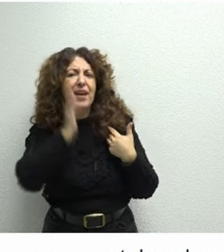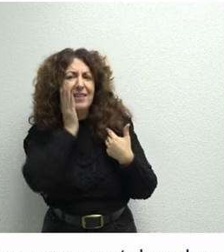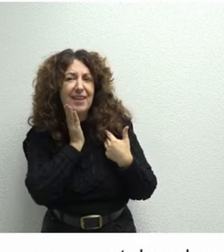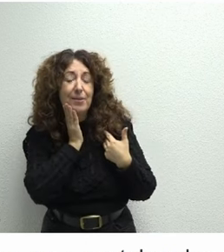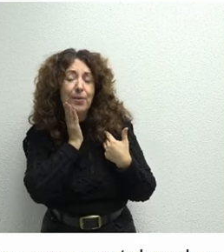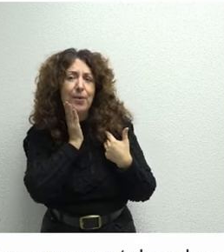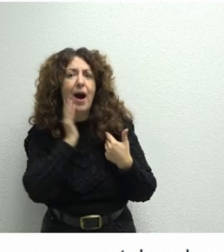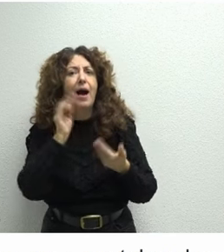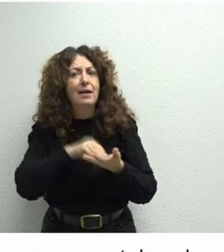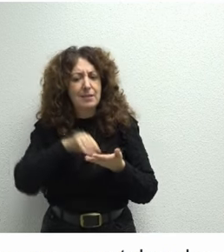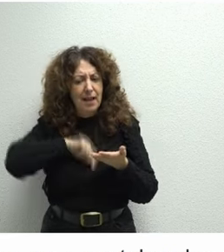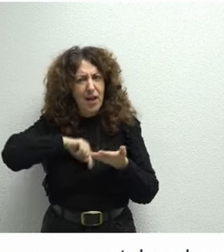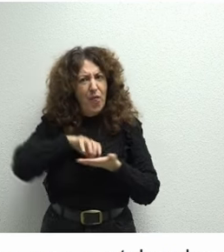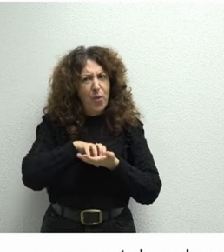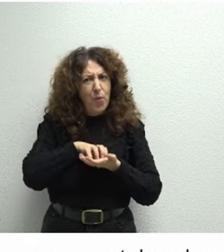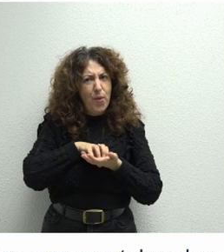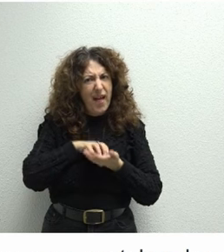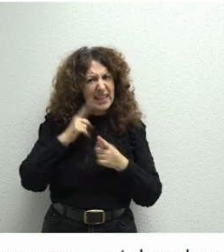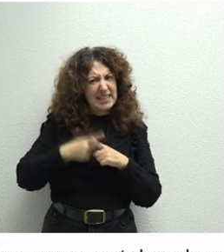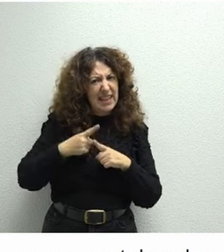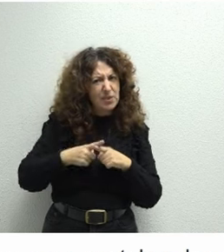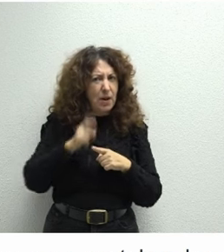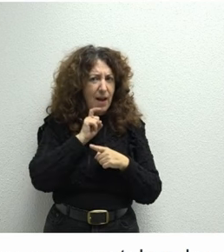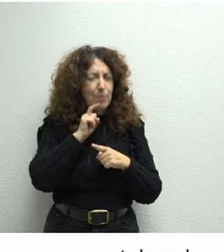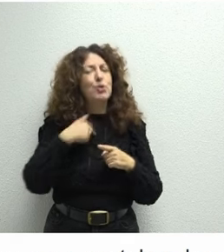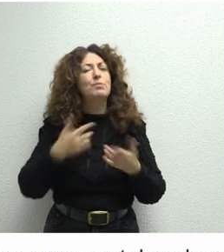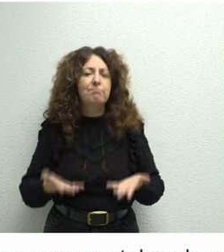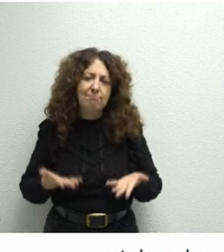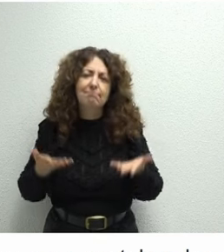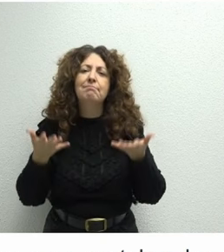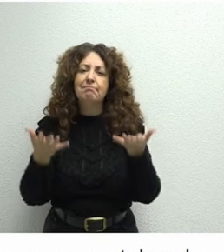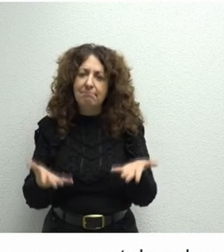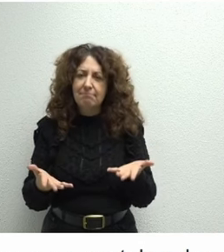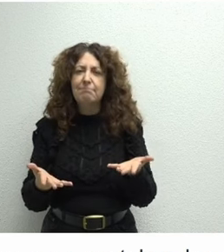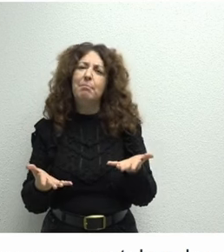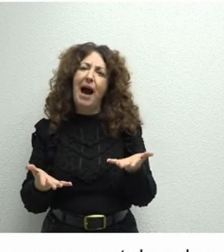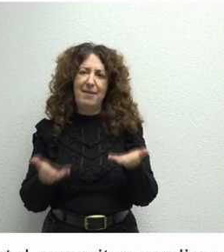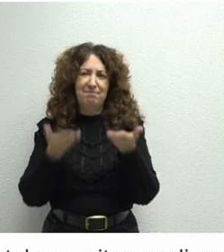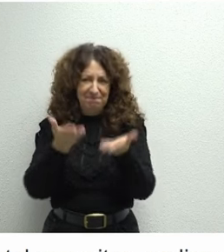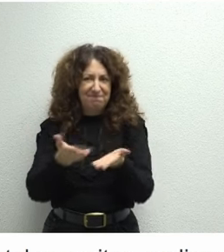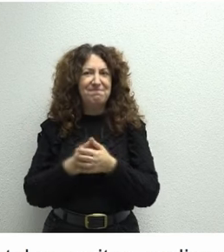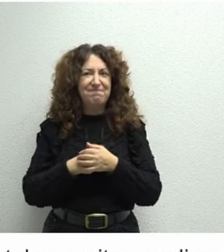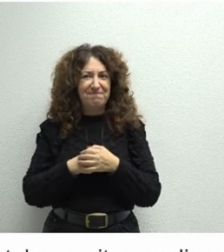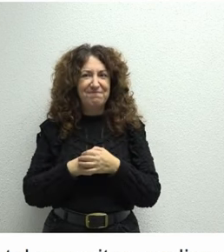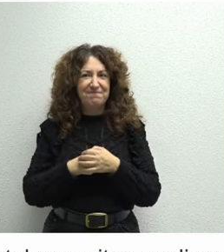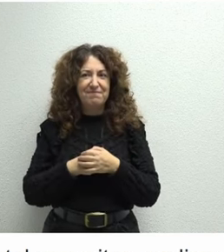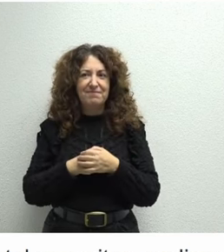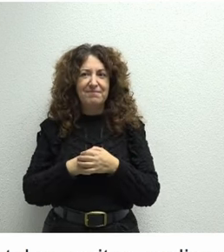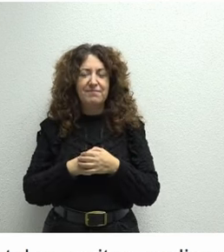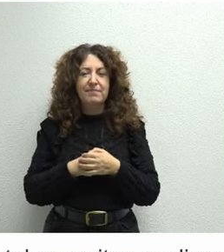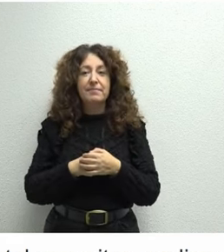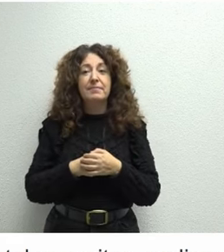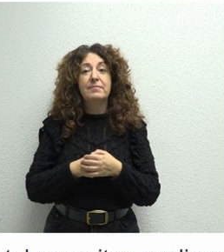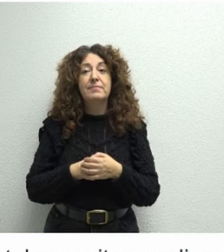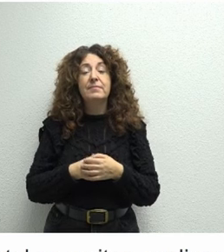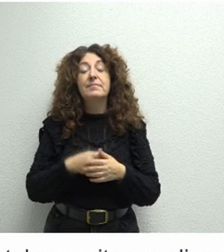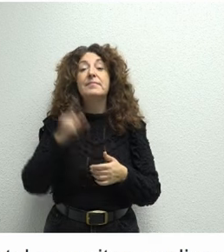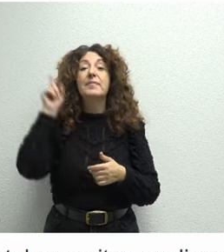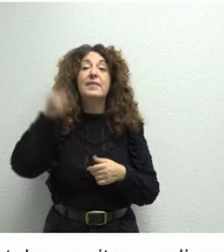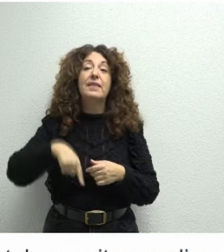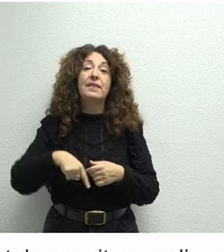tienen dudas sobre la sexualidad pues ahí les brindo Yo también un poco de cobertura y luego